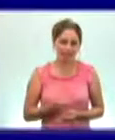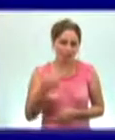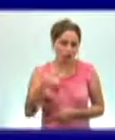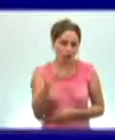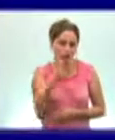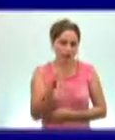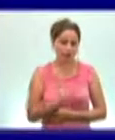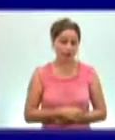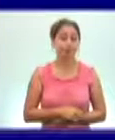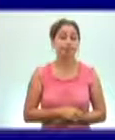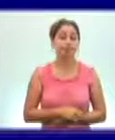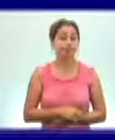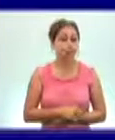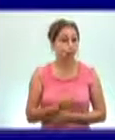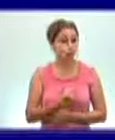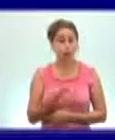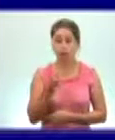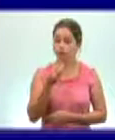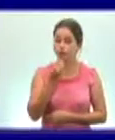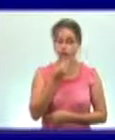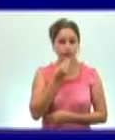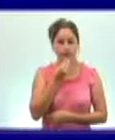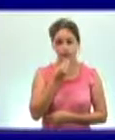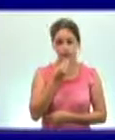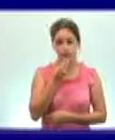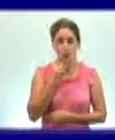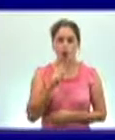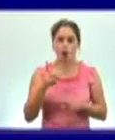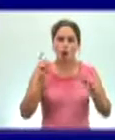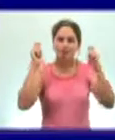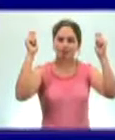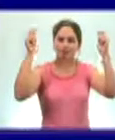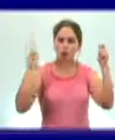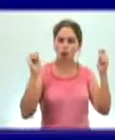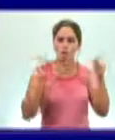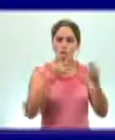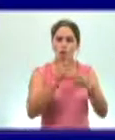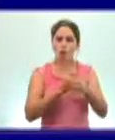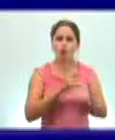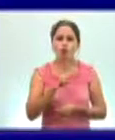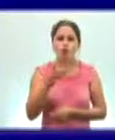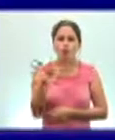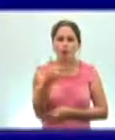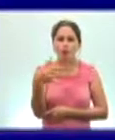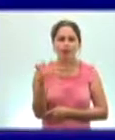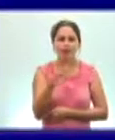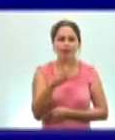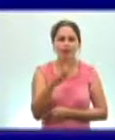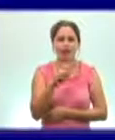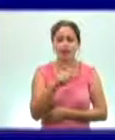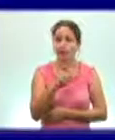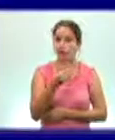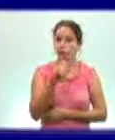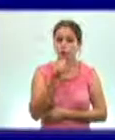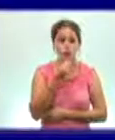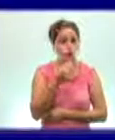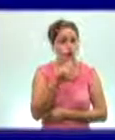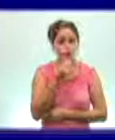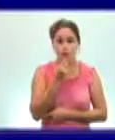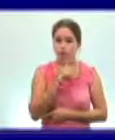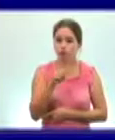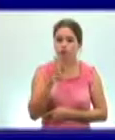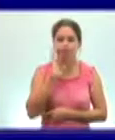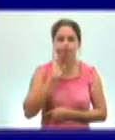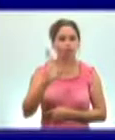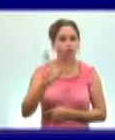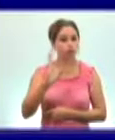una bandera, usted lo está asumiendo en términos desde el punto de vista semiología, desde el punto de vista de la significación de los